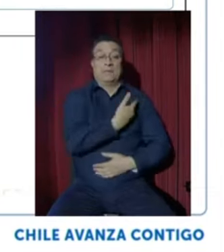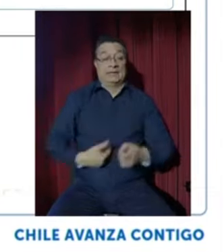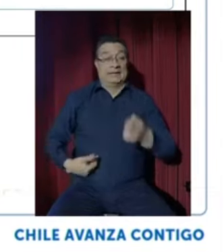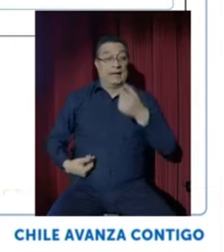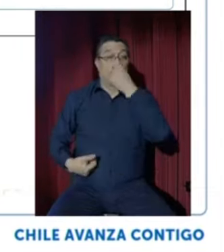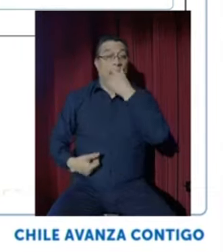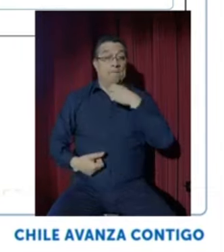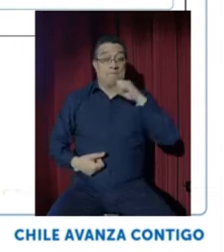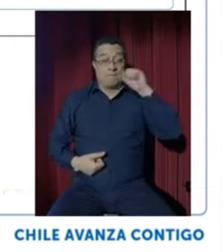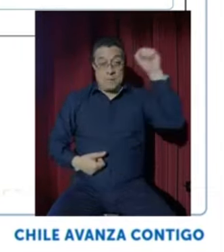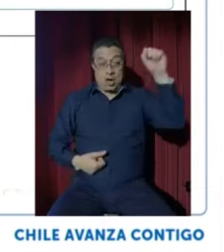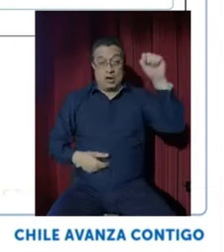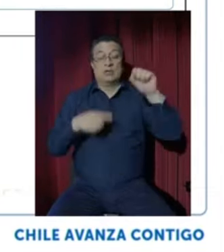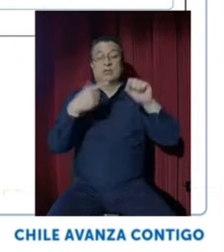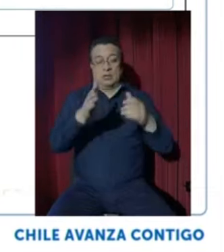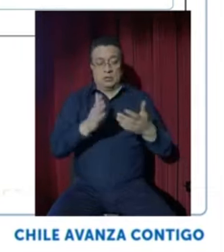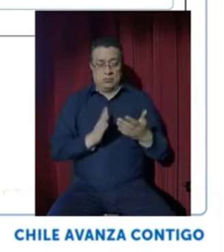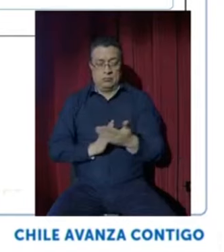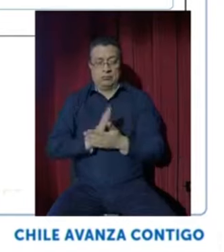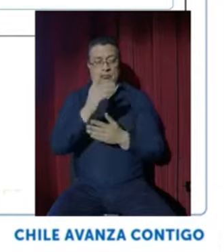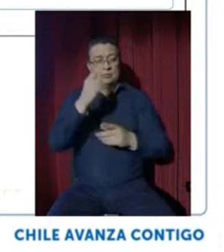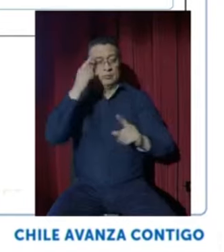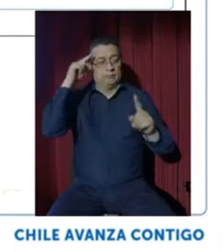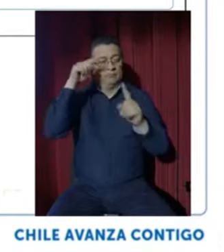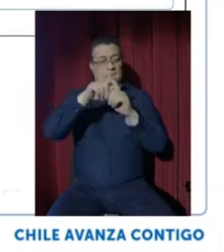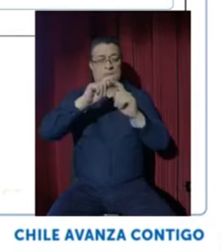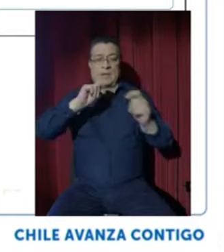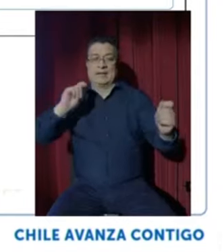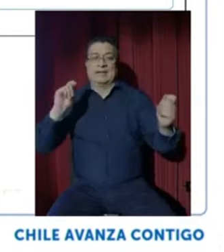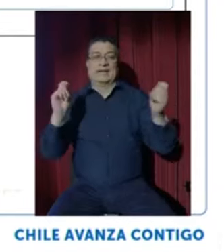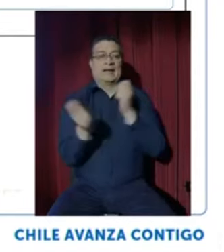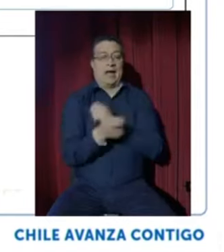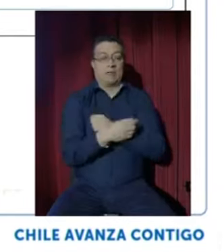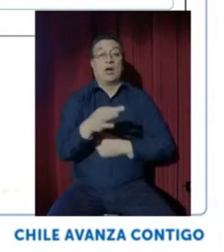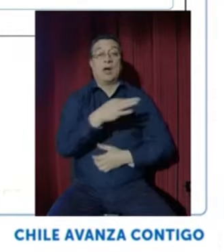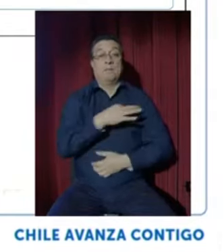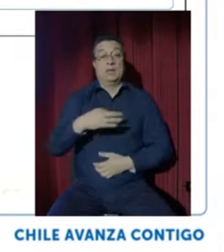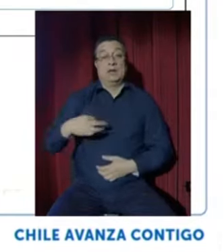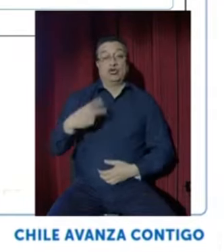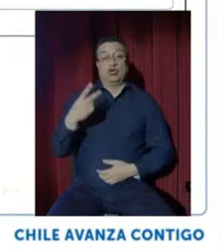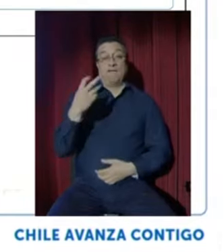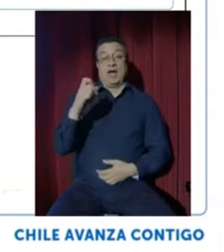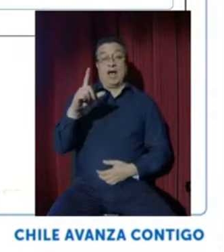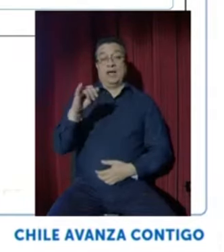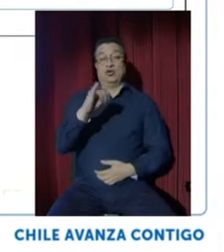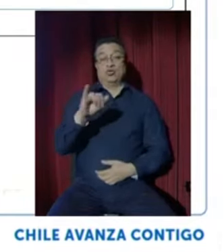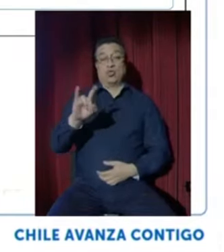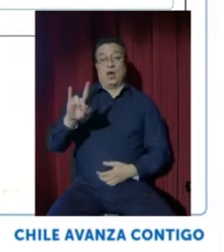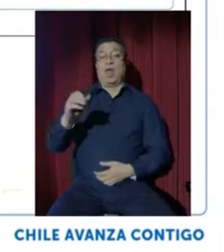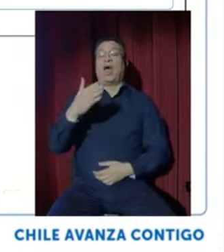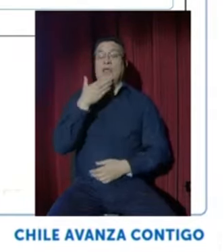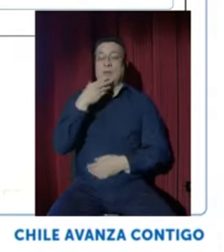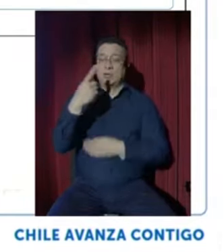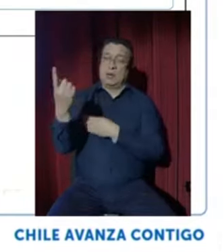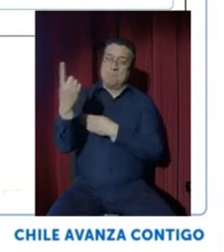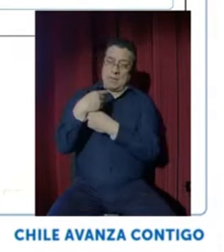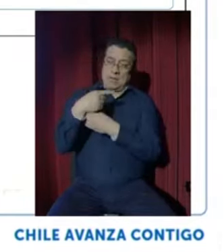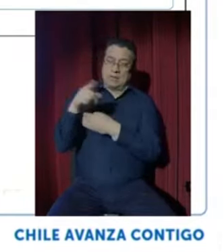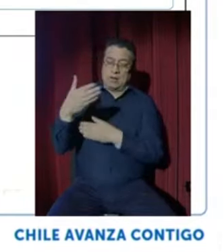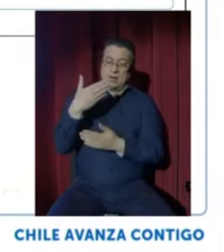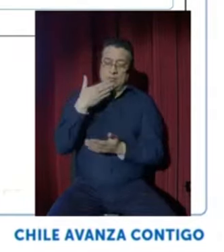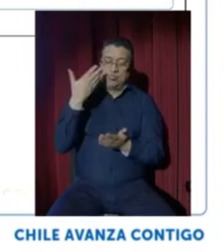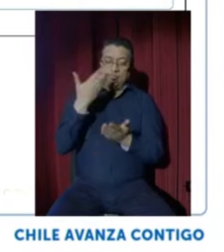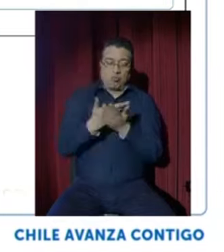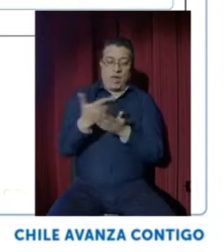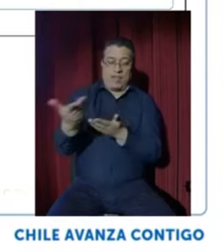borich iniciamos Con un objetivo de transformación el ministro Valenzuela también nos ha dicho y nos ha propuesto